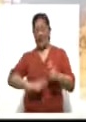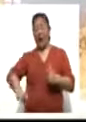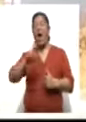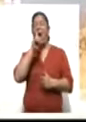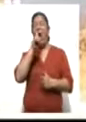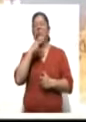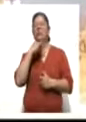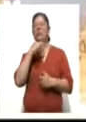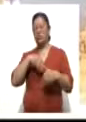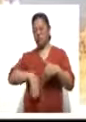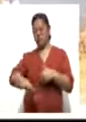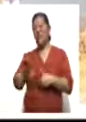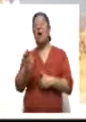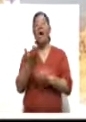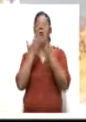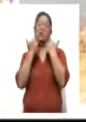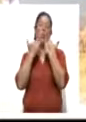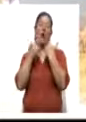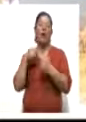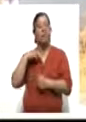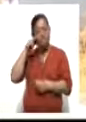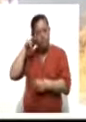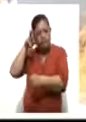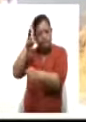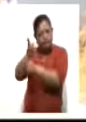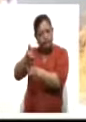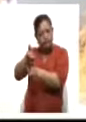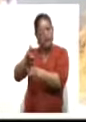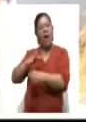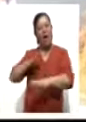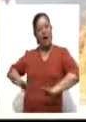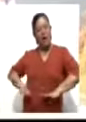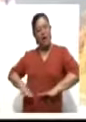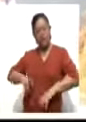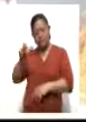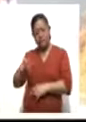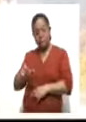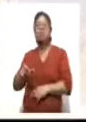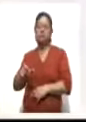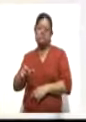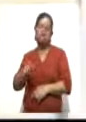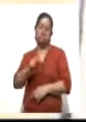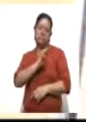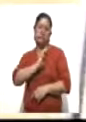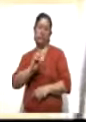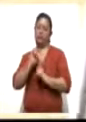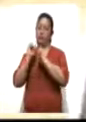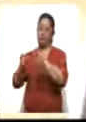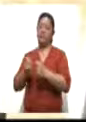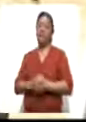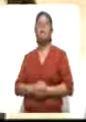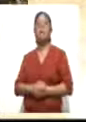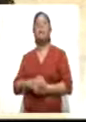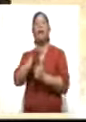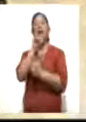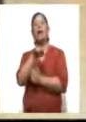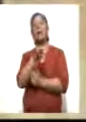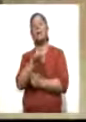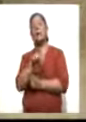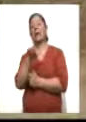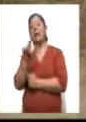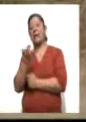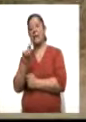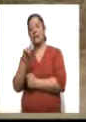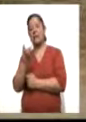vamos tomando ciertas características y nosotros determinamos si realmente les toca la despensa. Ana Leticia Conde, vecina de